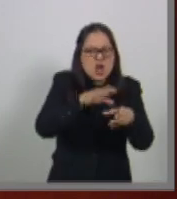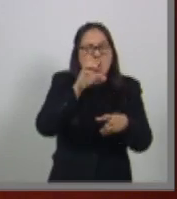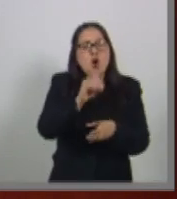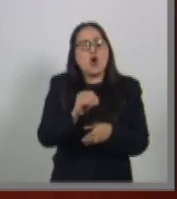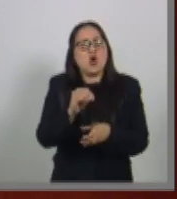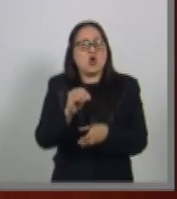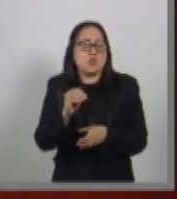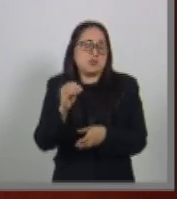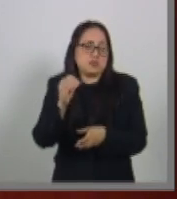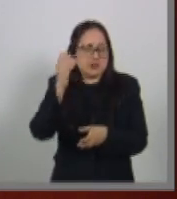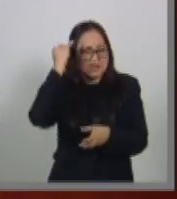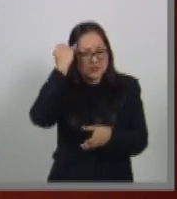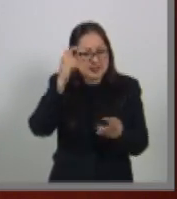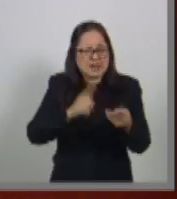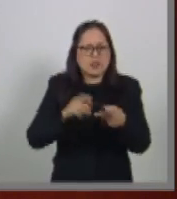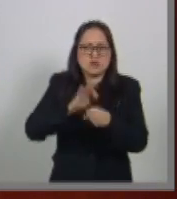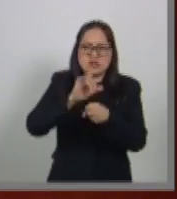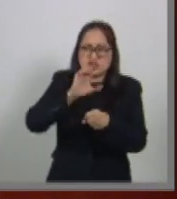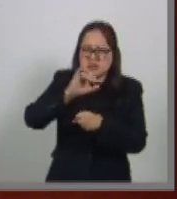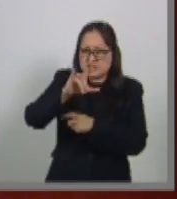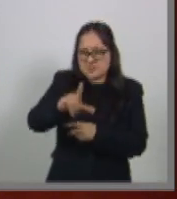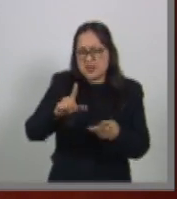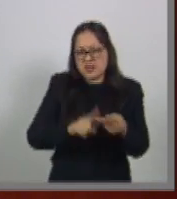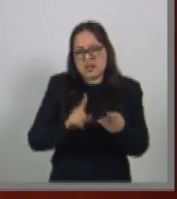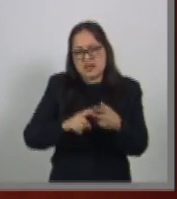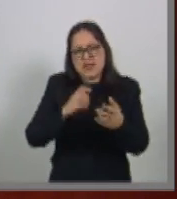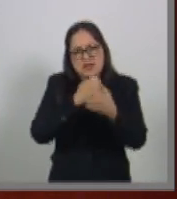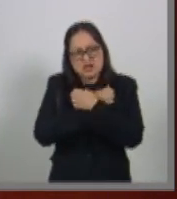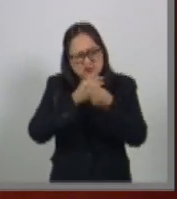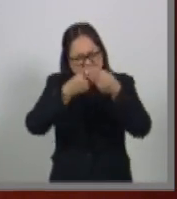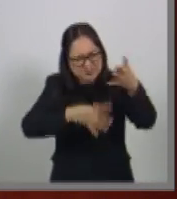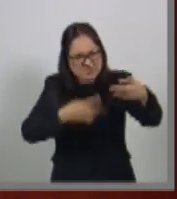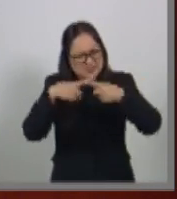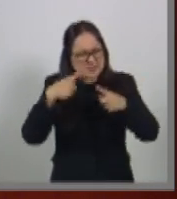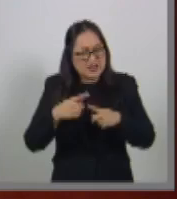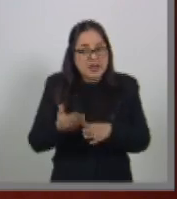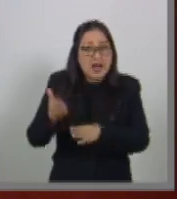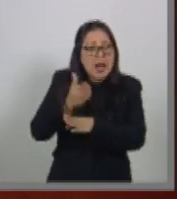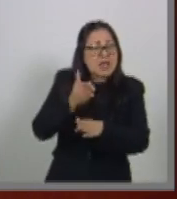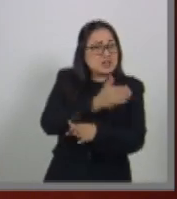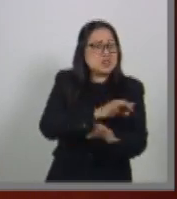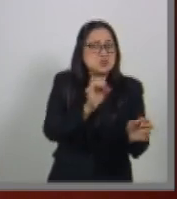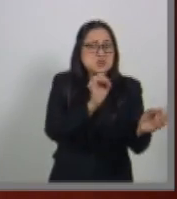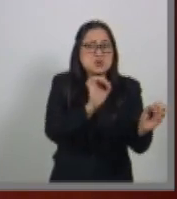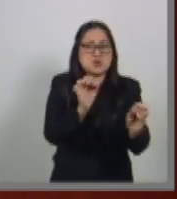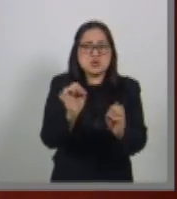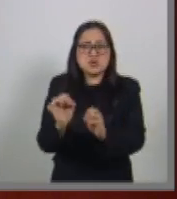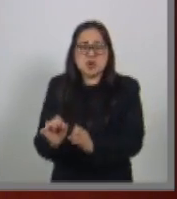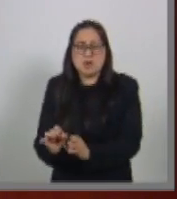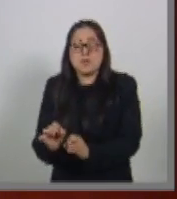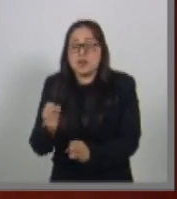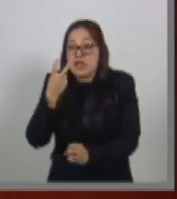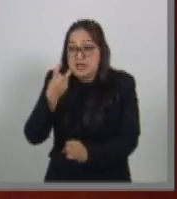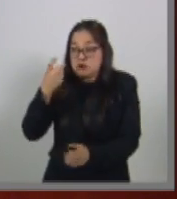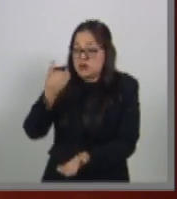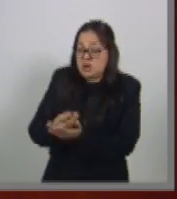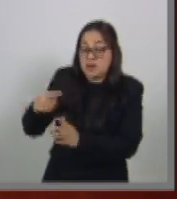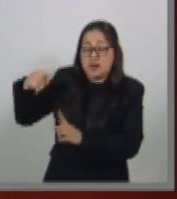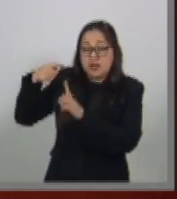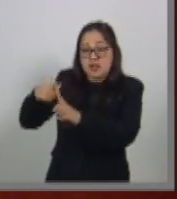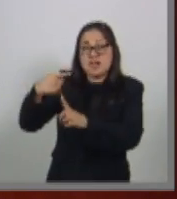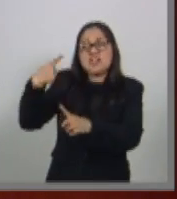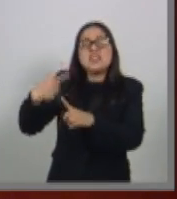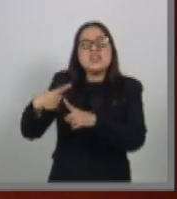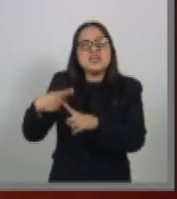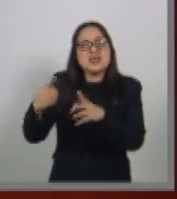protección civil, educación, entre otras actividades que en años anteriores solo era exclusiva del